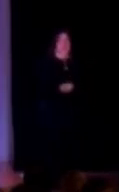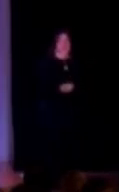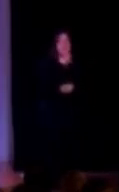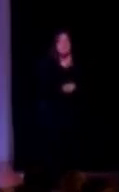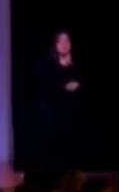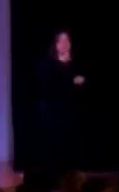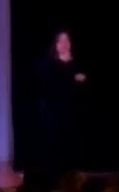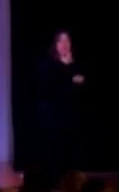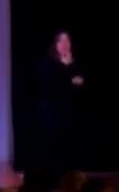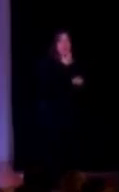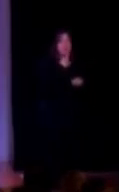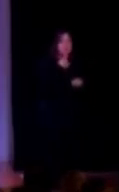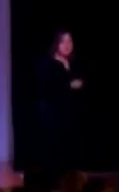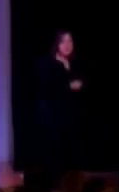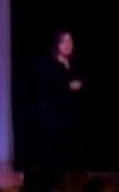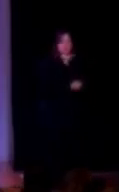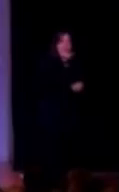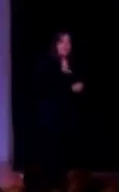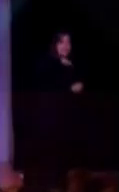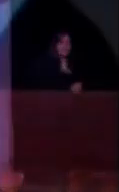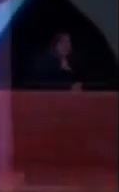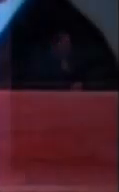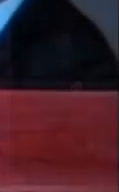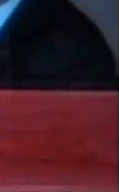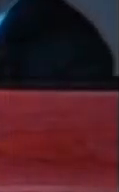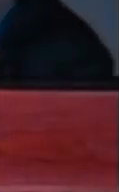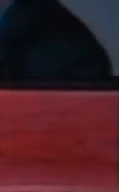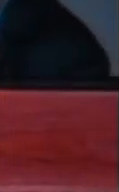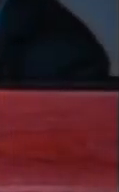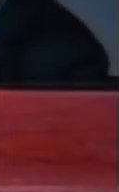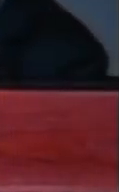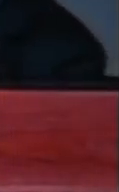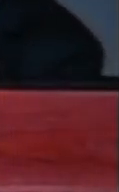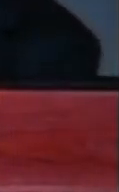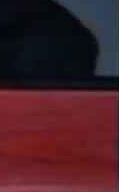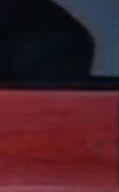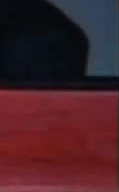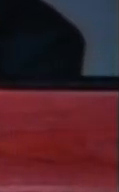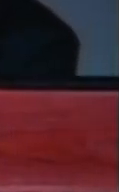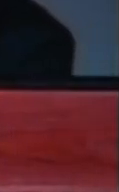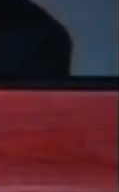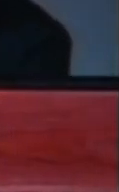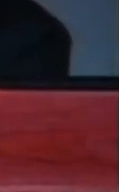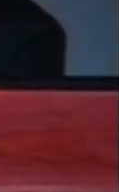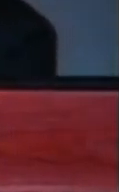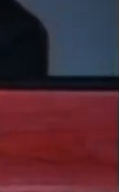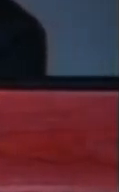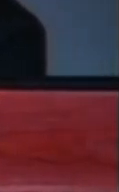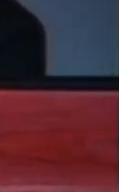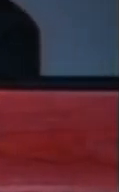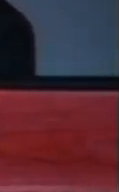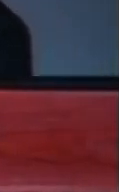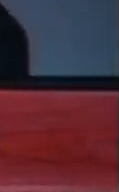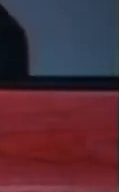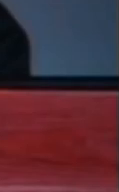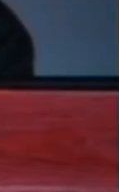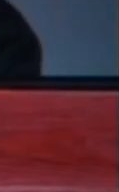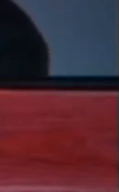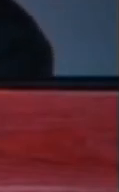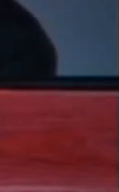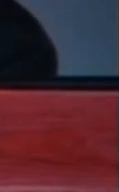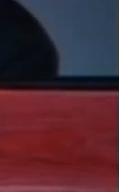pérdida de la integridad ética también debería haber. Porque es una consecuencia irrenunciable de una apuesta por un modo de entender